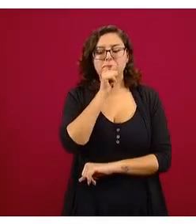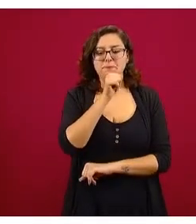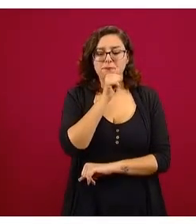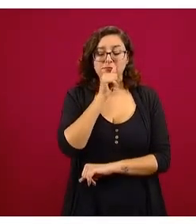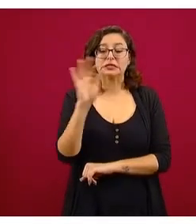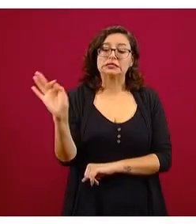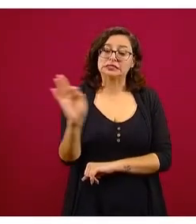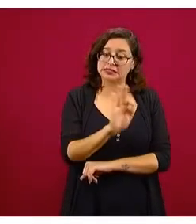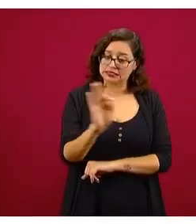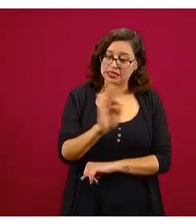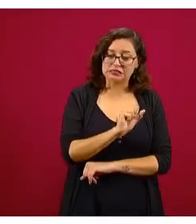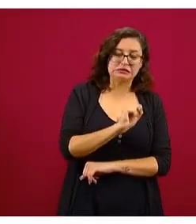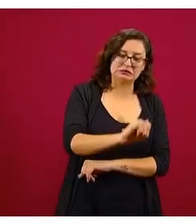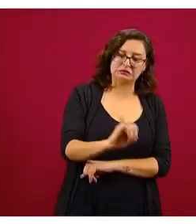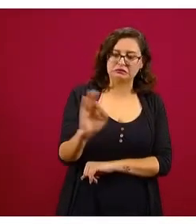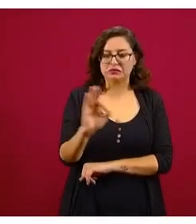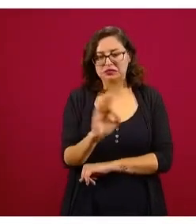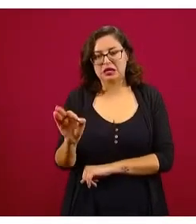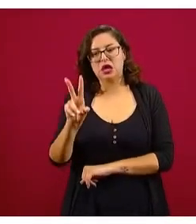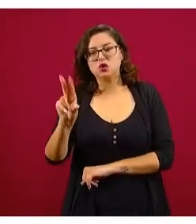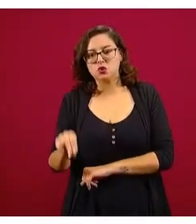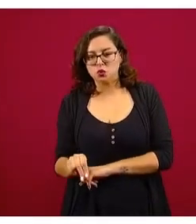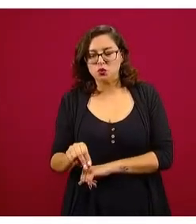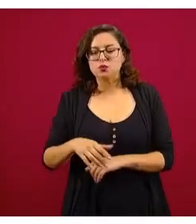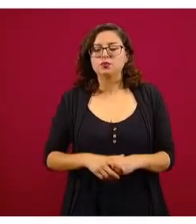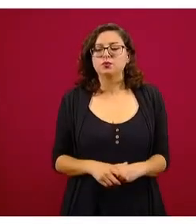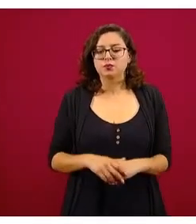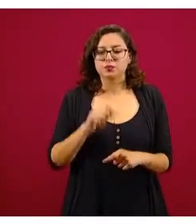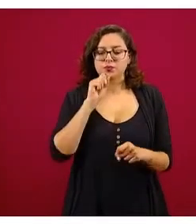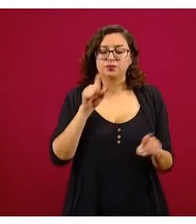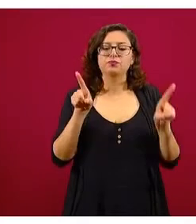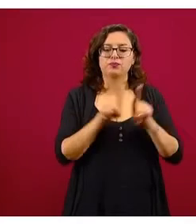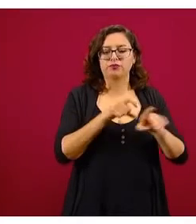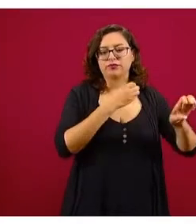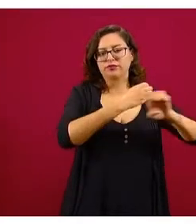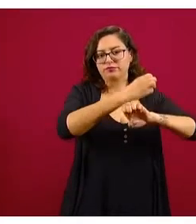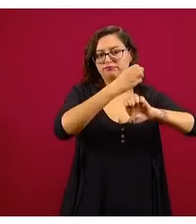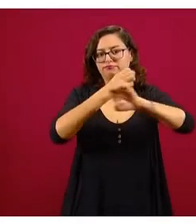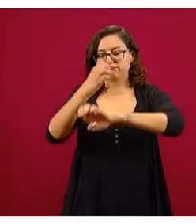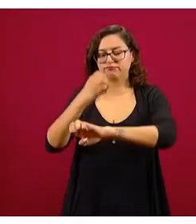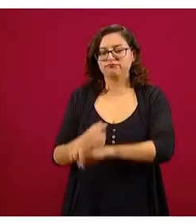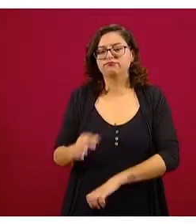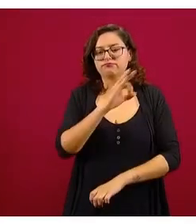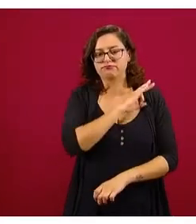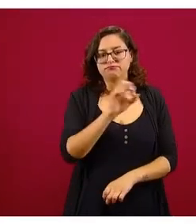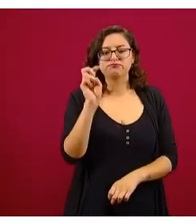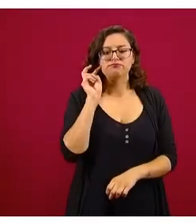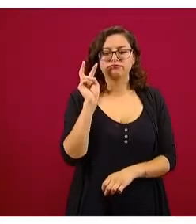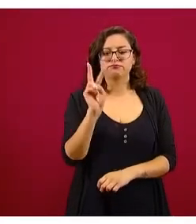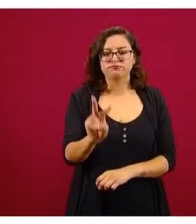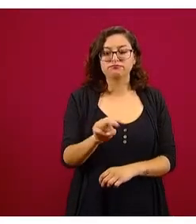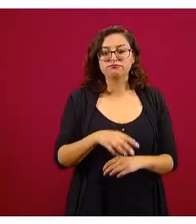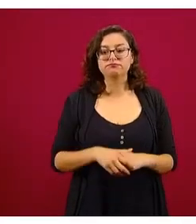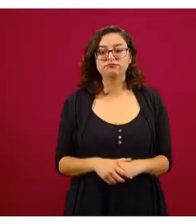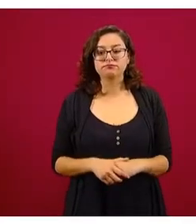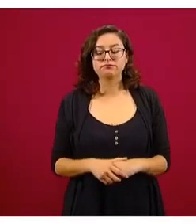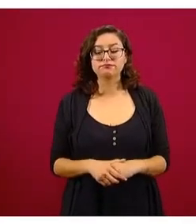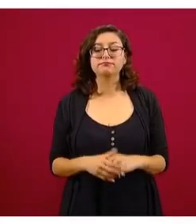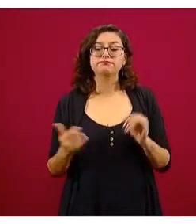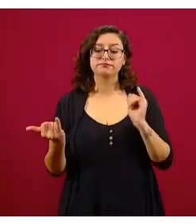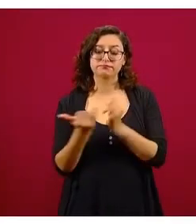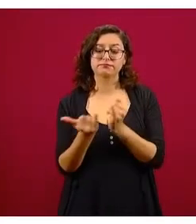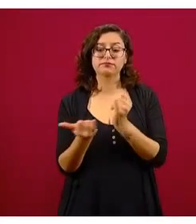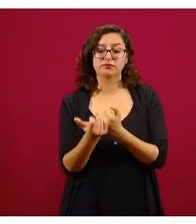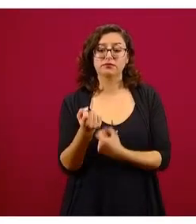son sospechosas. Y vemos también la distribución para cada una de las entidades federativas, incluyendo aquellas en